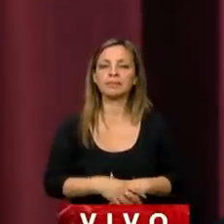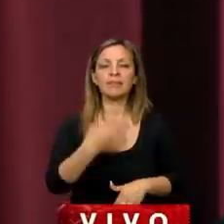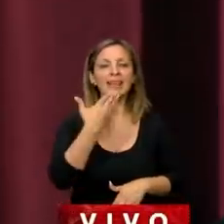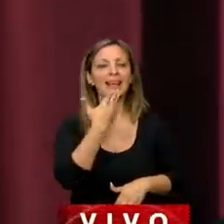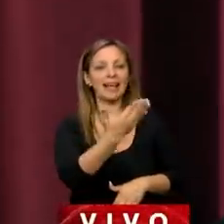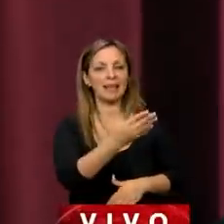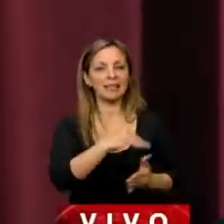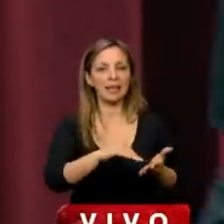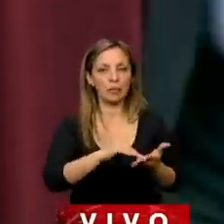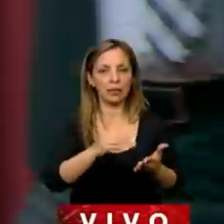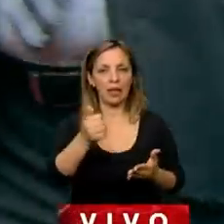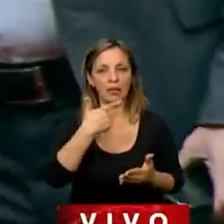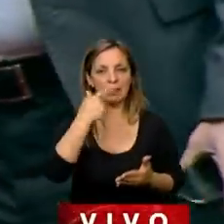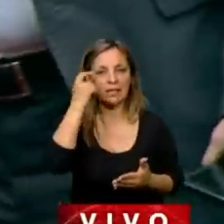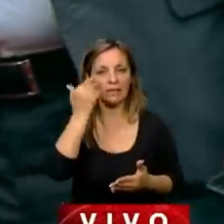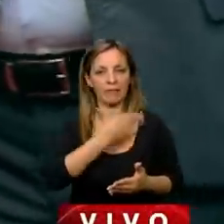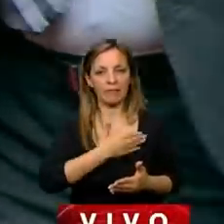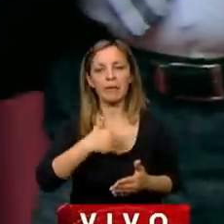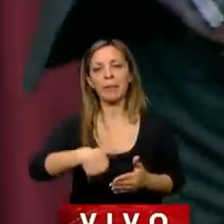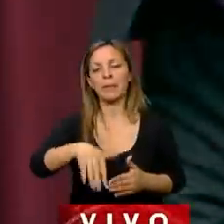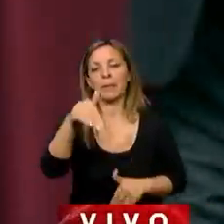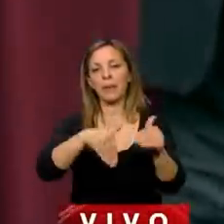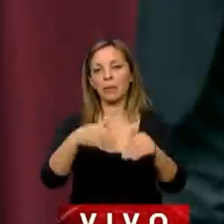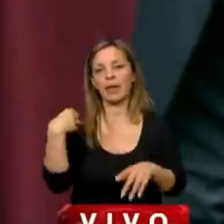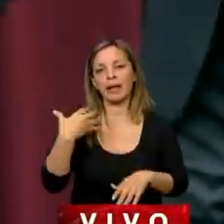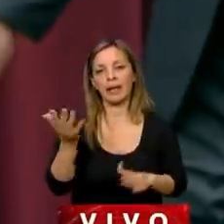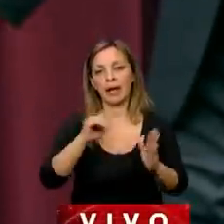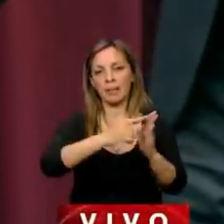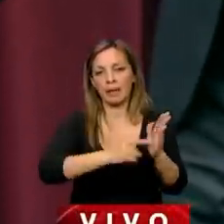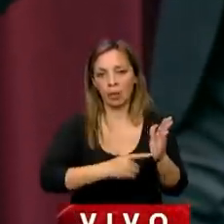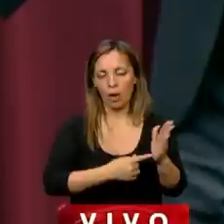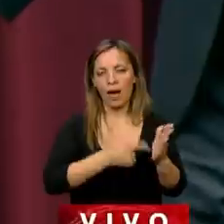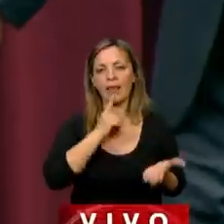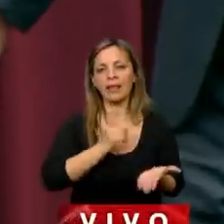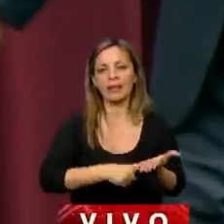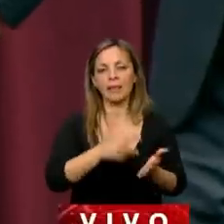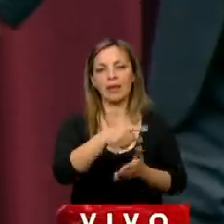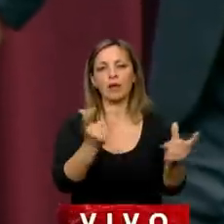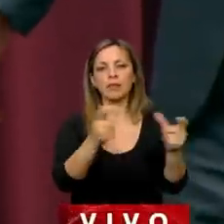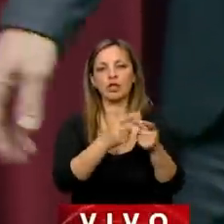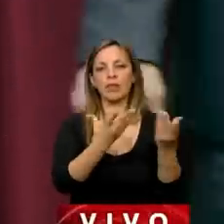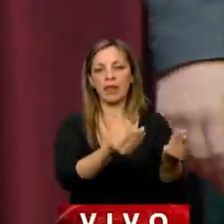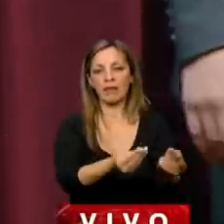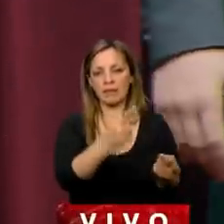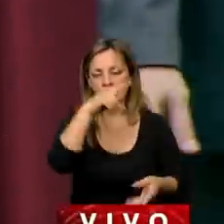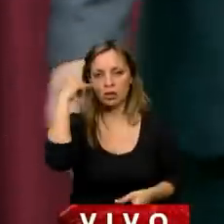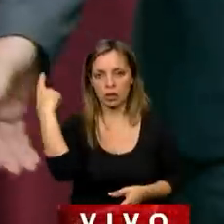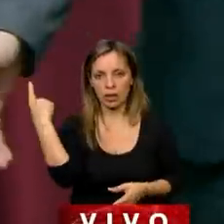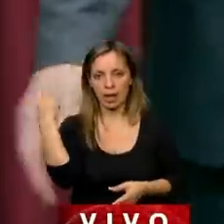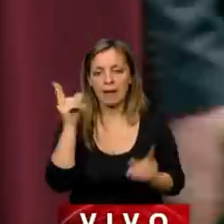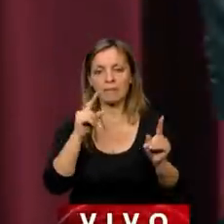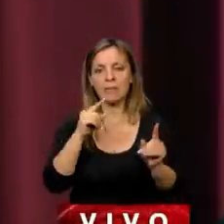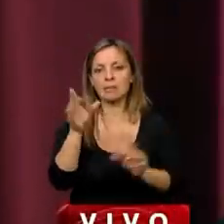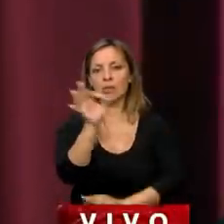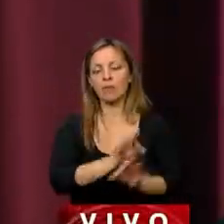Gracias, diputado Acef. Se va a votar en general y en particular el dictamen de la Comisión de Defensa Nacional recaído